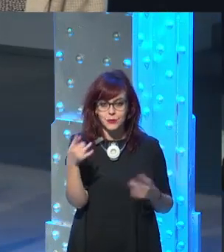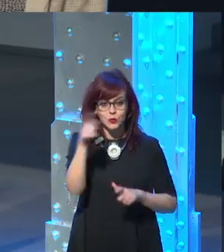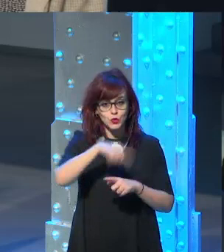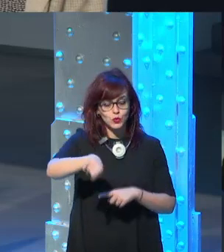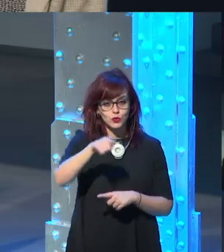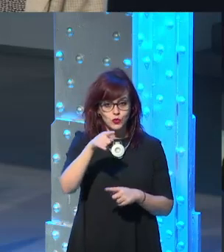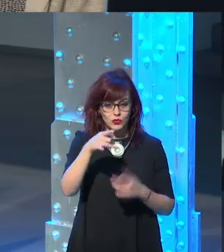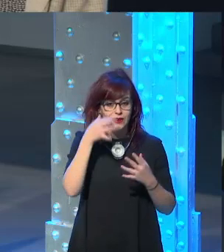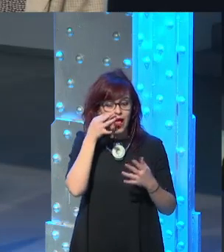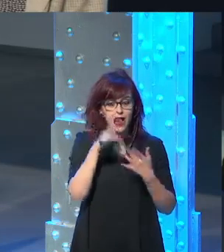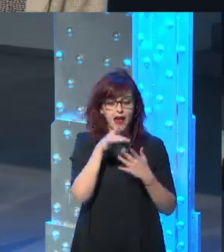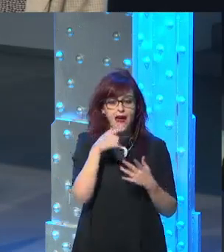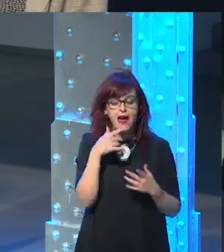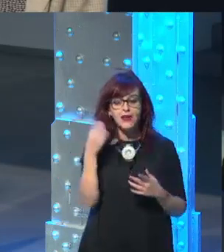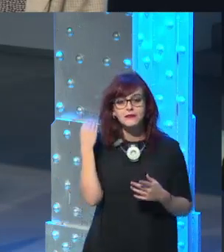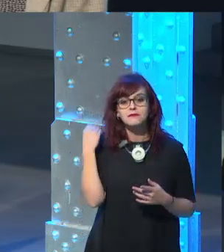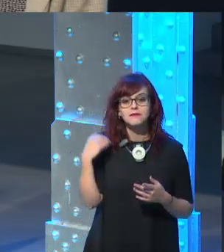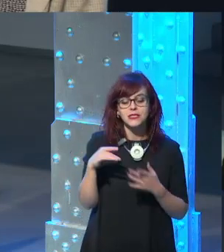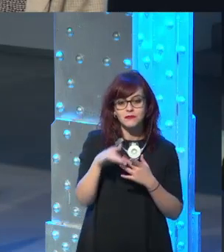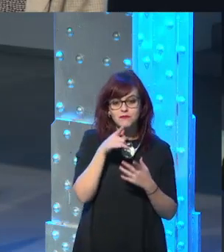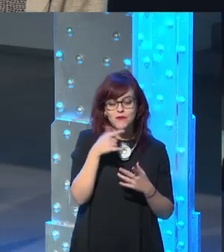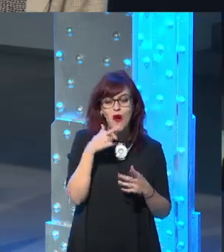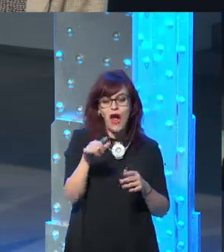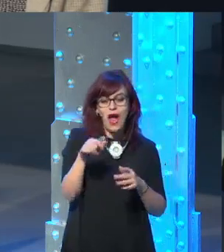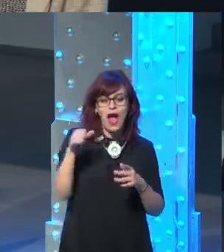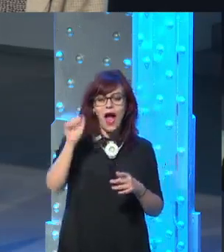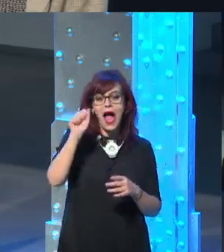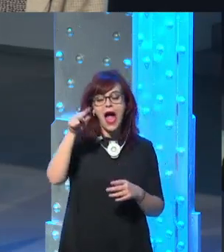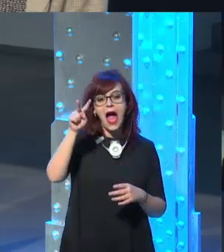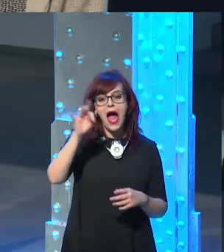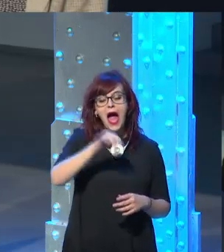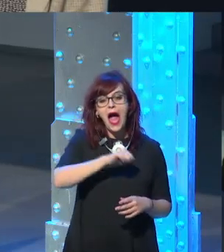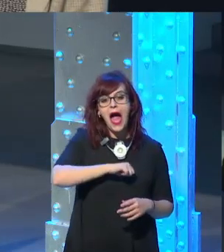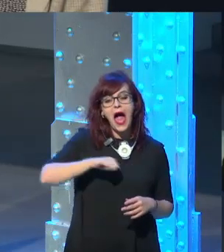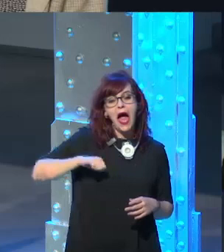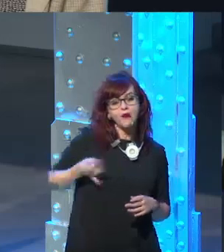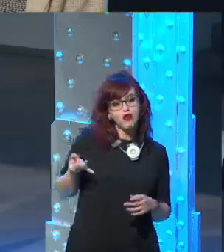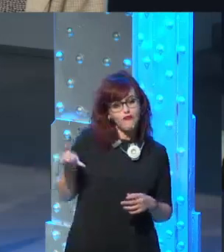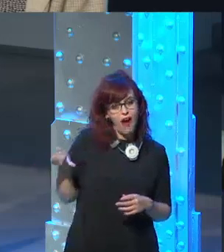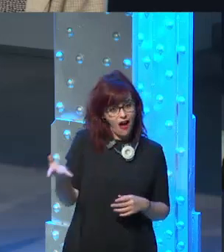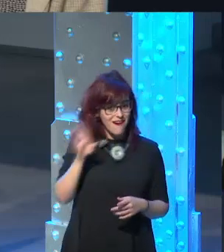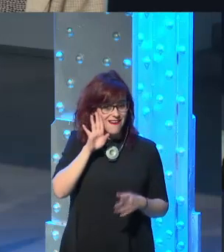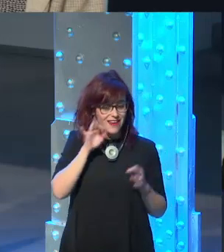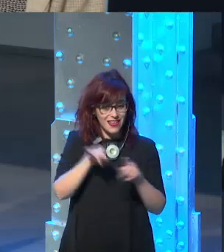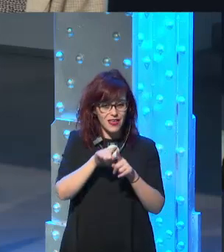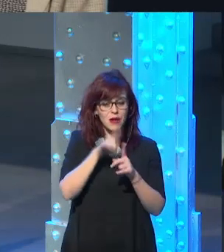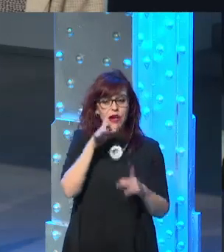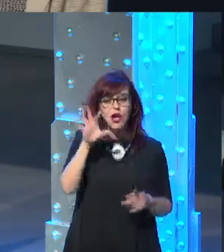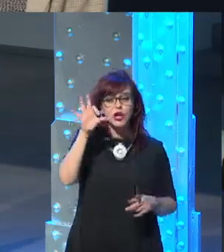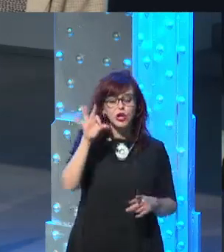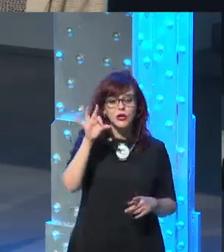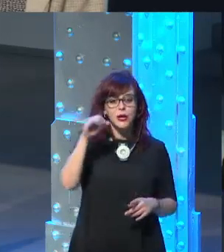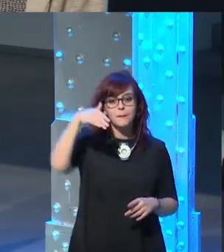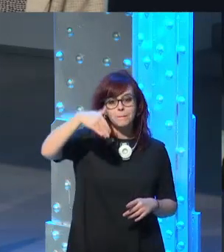nadie sabíamos qué era lo de la autofagia de las células hasta que el año pasado un japonés, que lo tengo aquí apuntado, Yoshinori Oshumi,